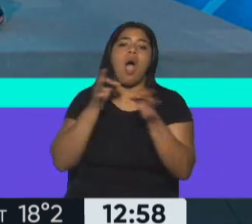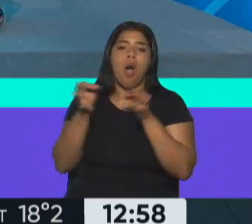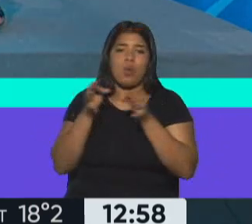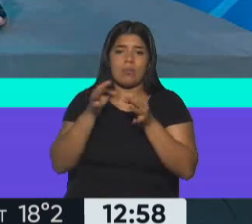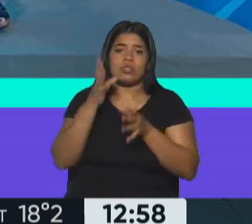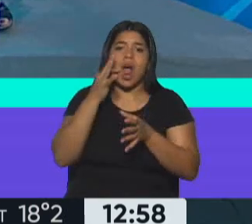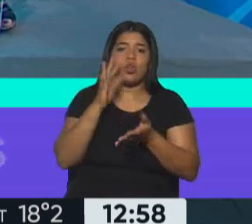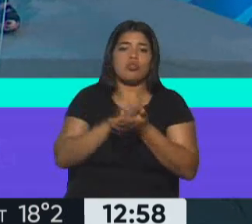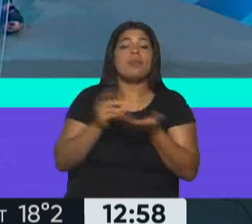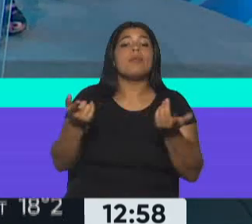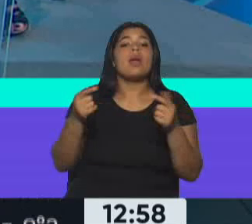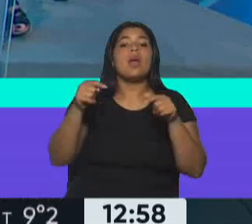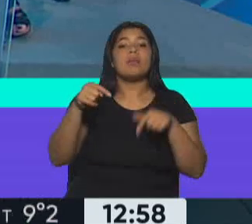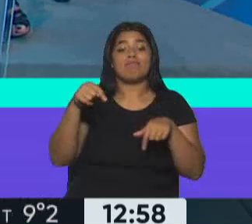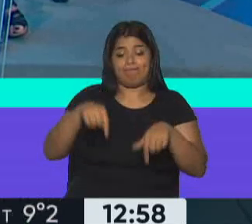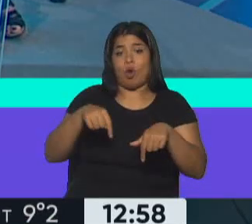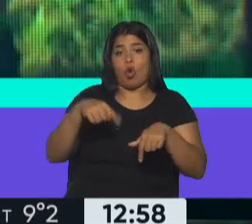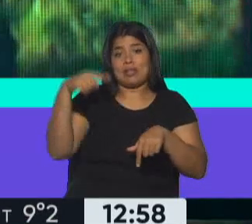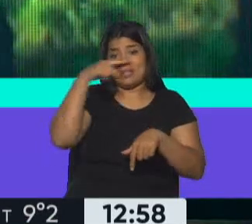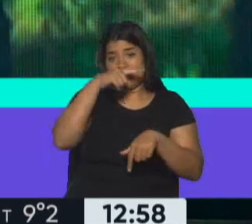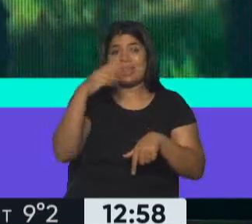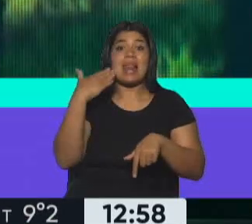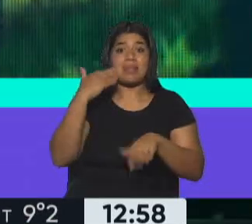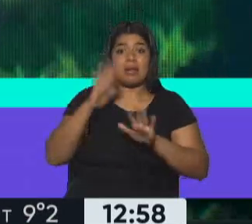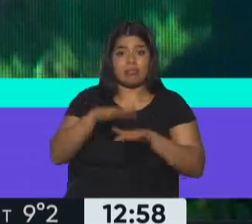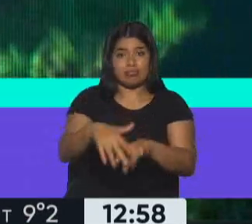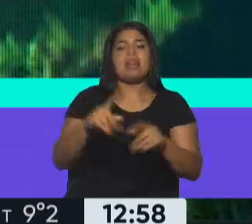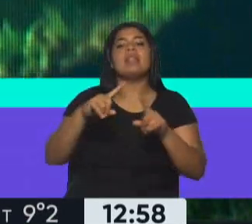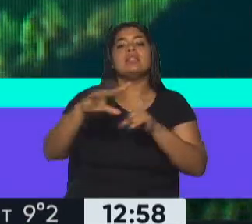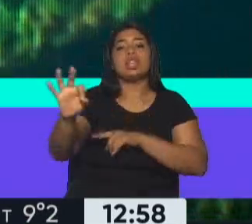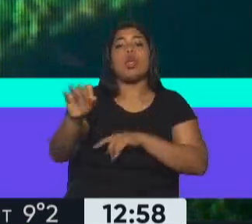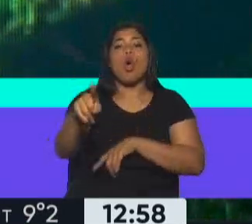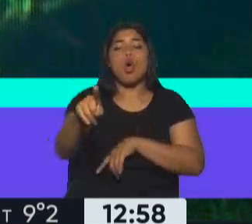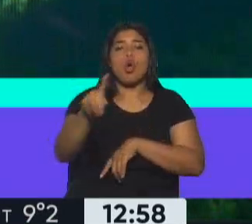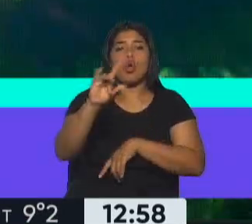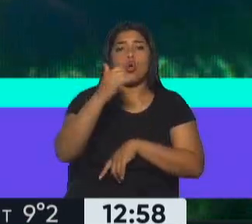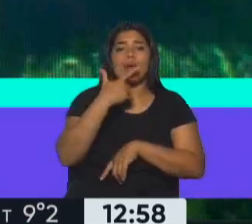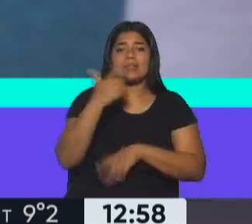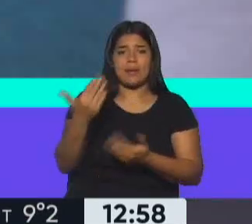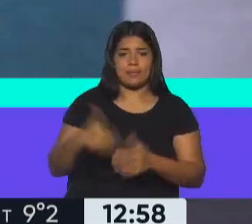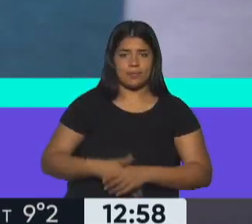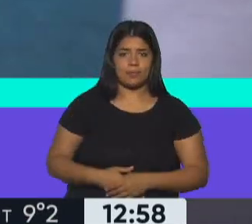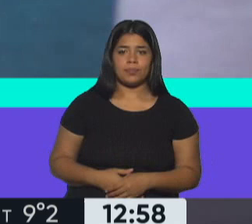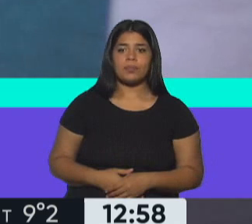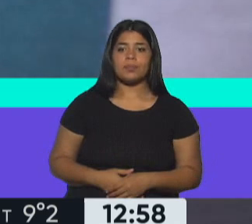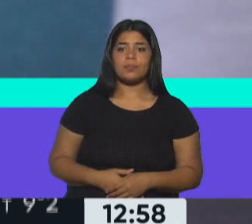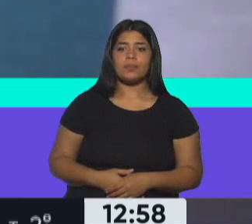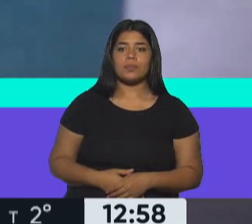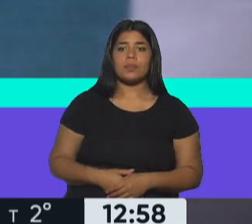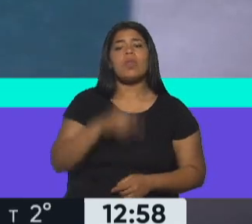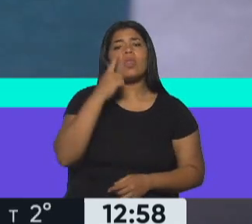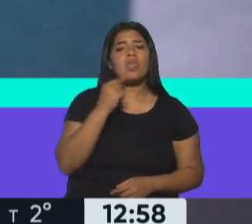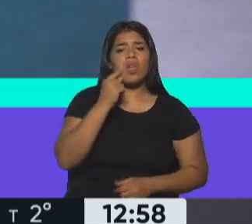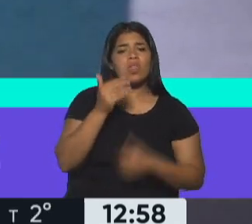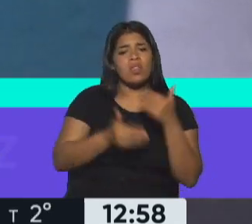tribunales hoy 19 horas escuchamos el testimonio del tío esto decir ya seguimos hablando con silvia cada día que